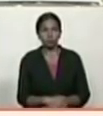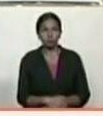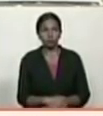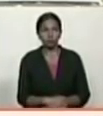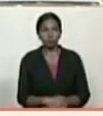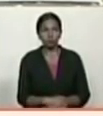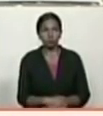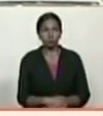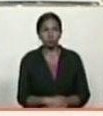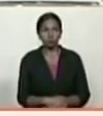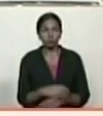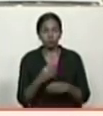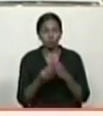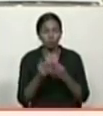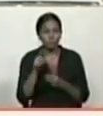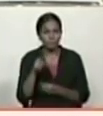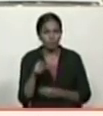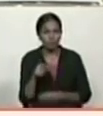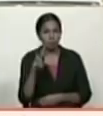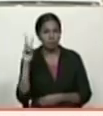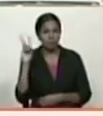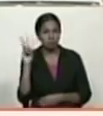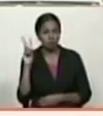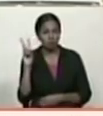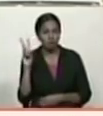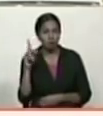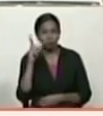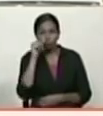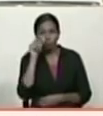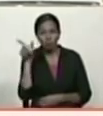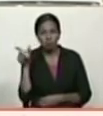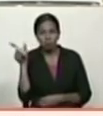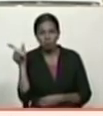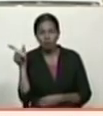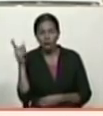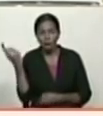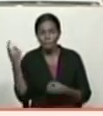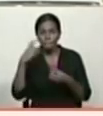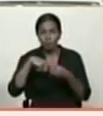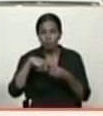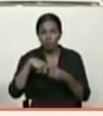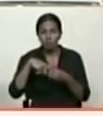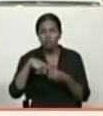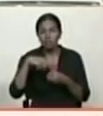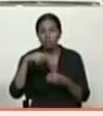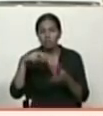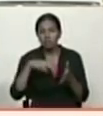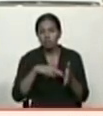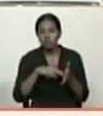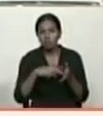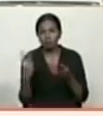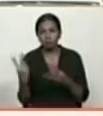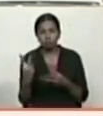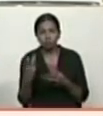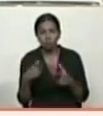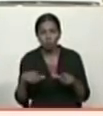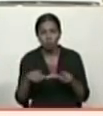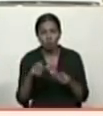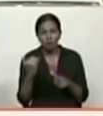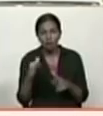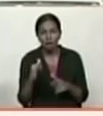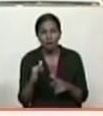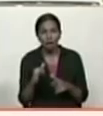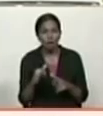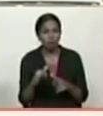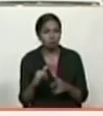hay venezolanos en Siria y en el Líbano. Ambos países, tanto el Líbano como Siria, tienen gran